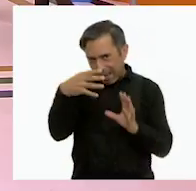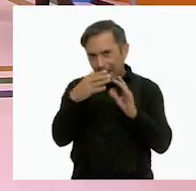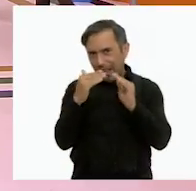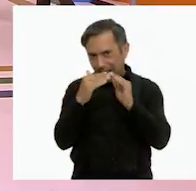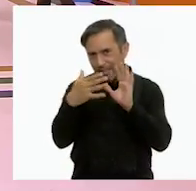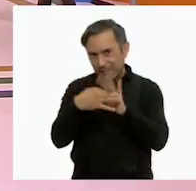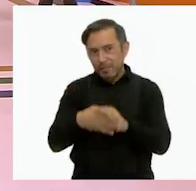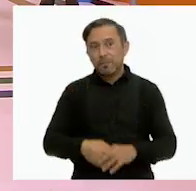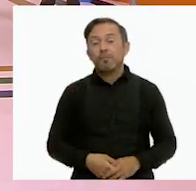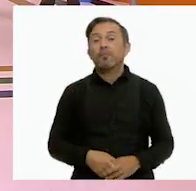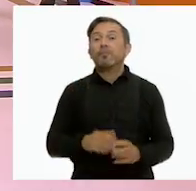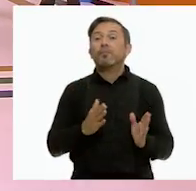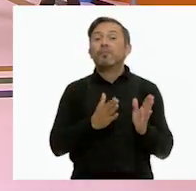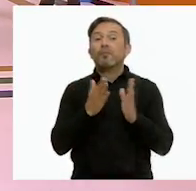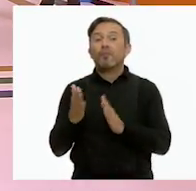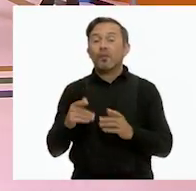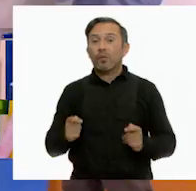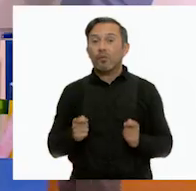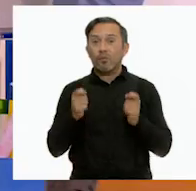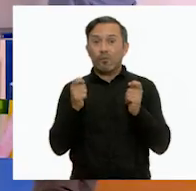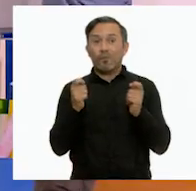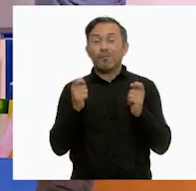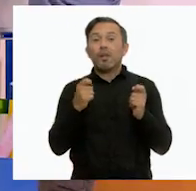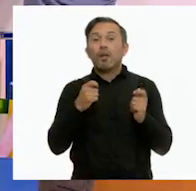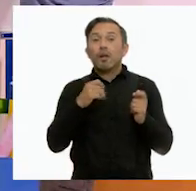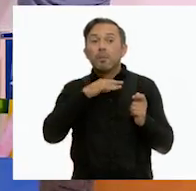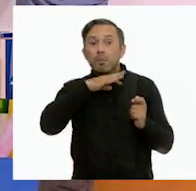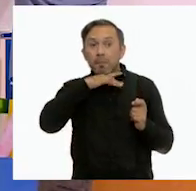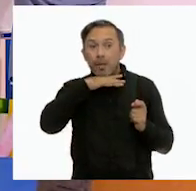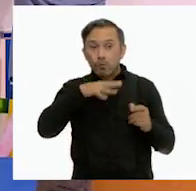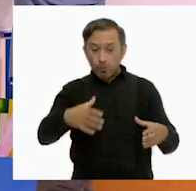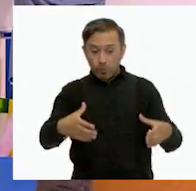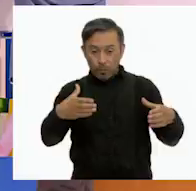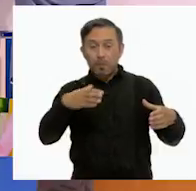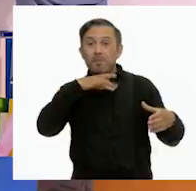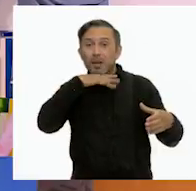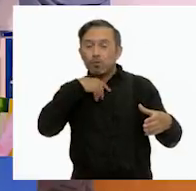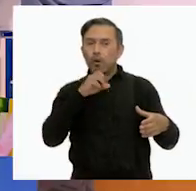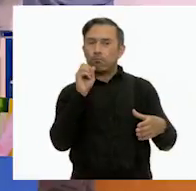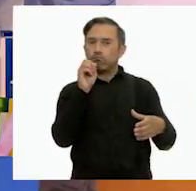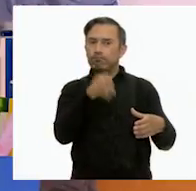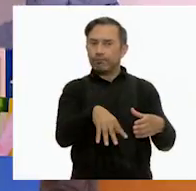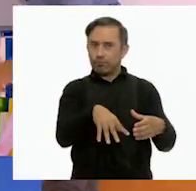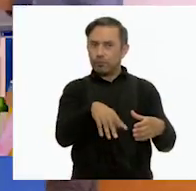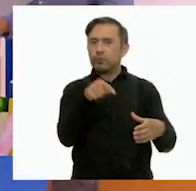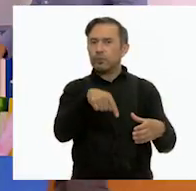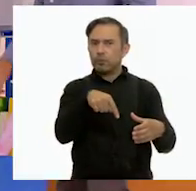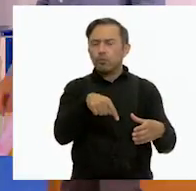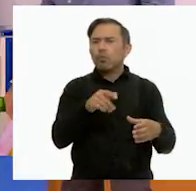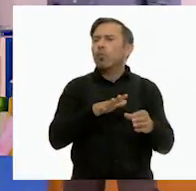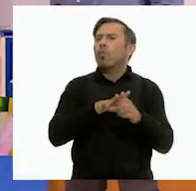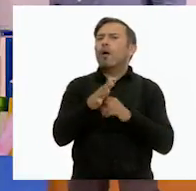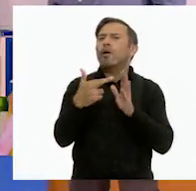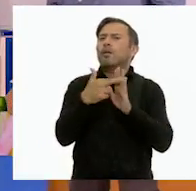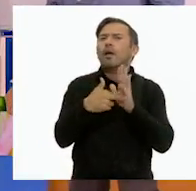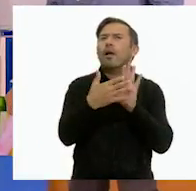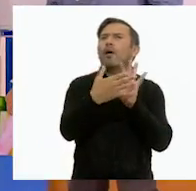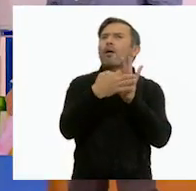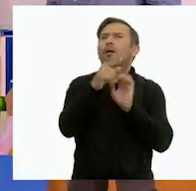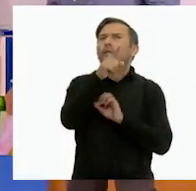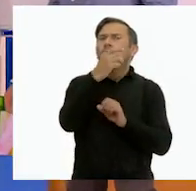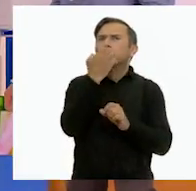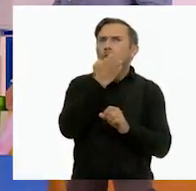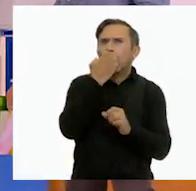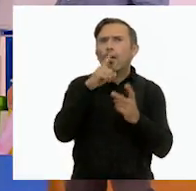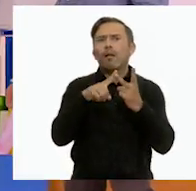deposito la basura en su lugar. ¿Dónde debería de estar esta regla? En la escuela, en la casa, en el